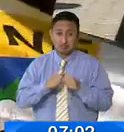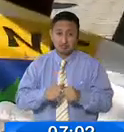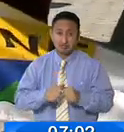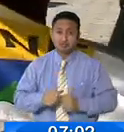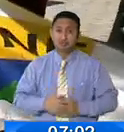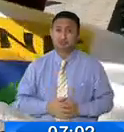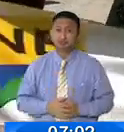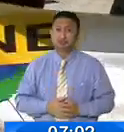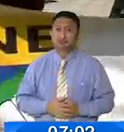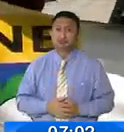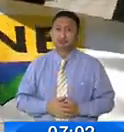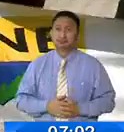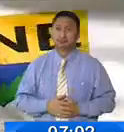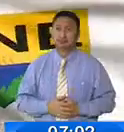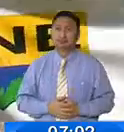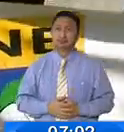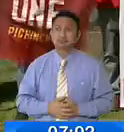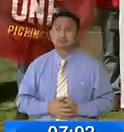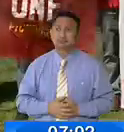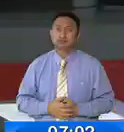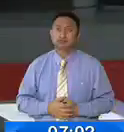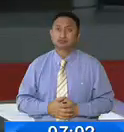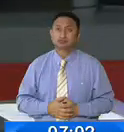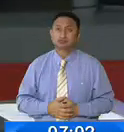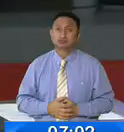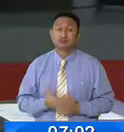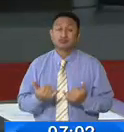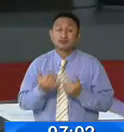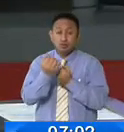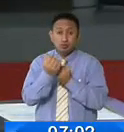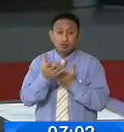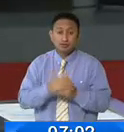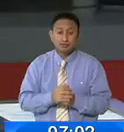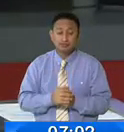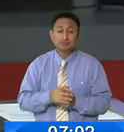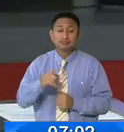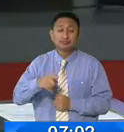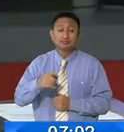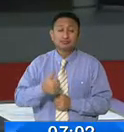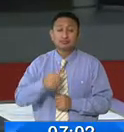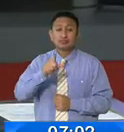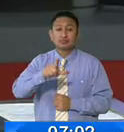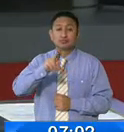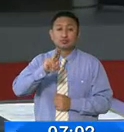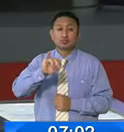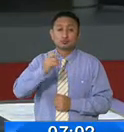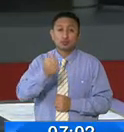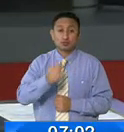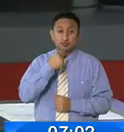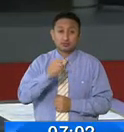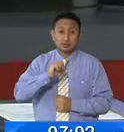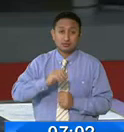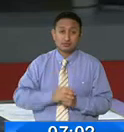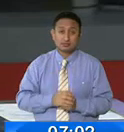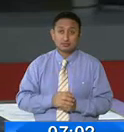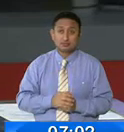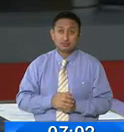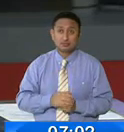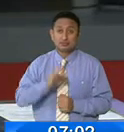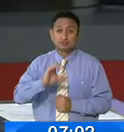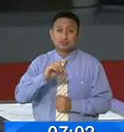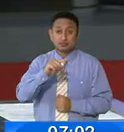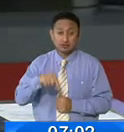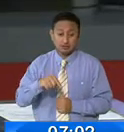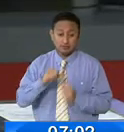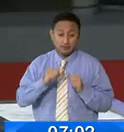Informó Héctor Romero. Es tiempo de contarles que el consejero electoral Luis Verde Soto afirmó al organismo solo le resta resolver